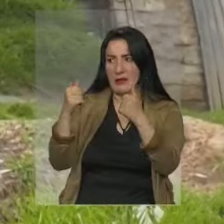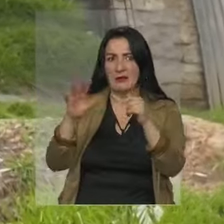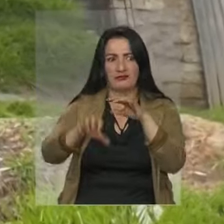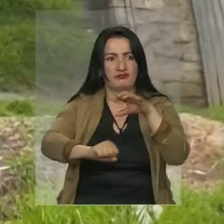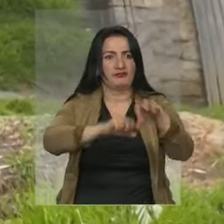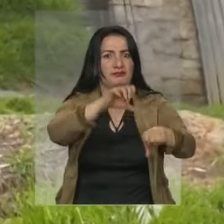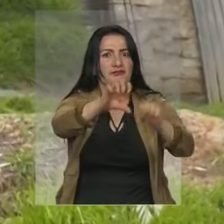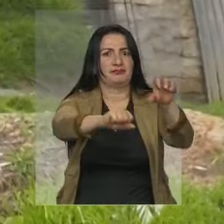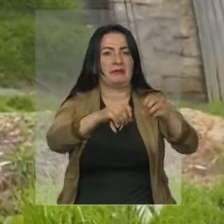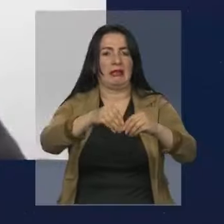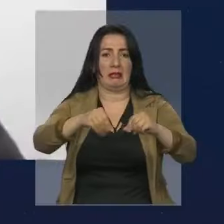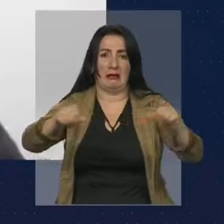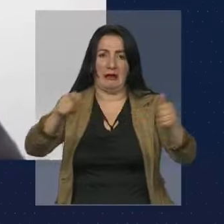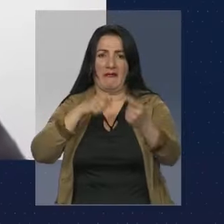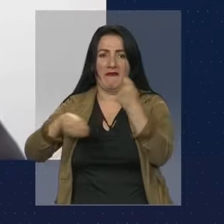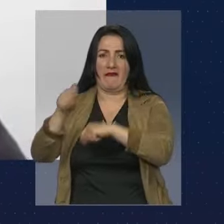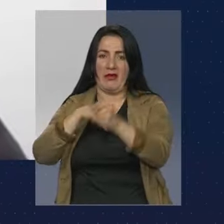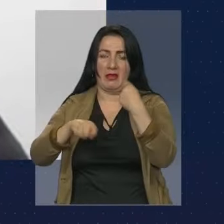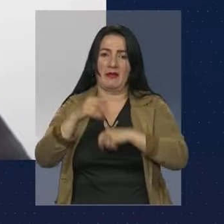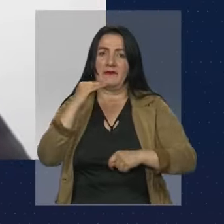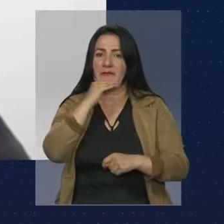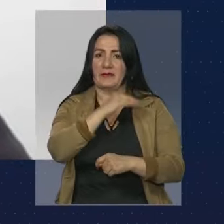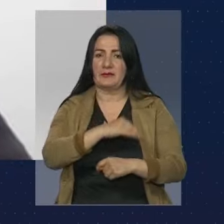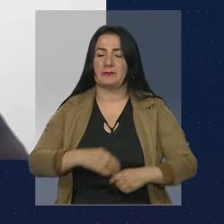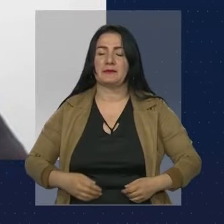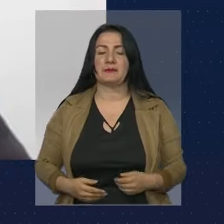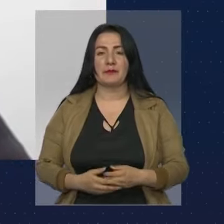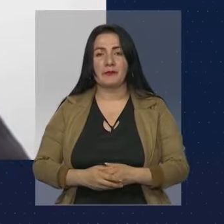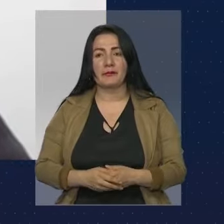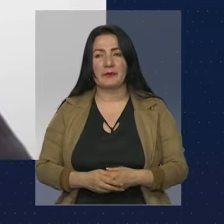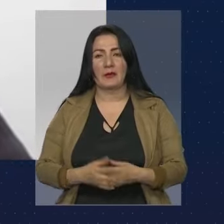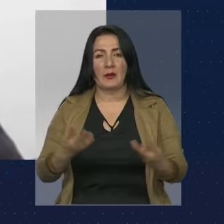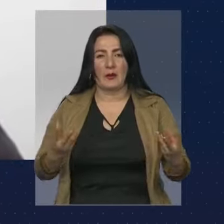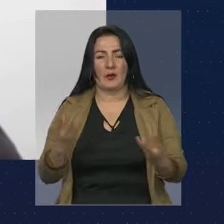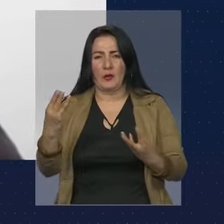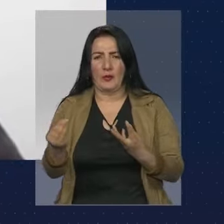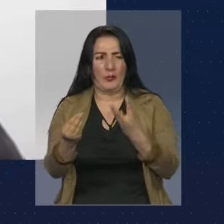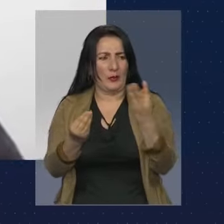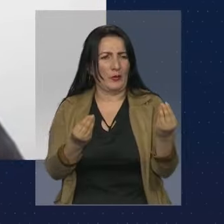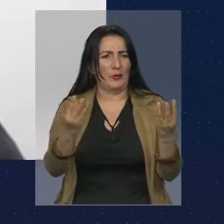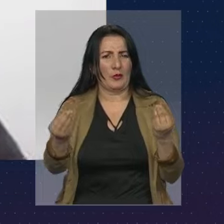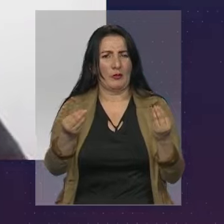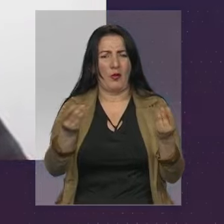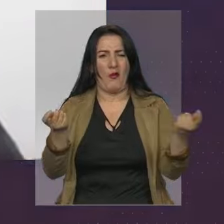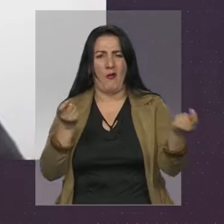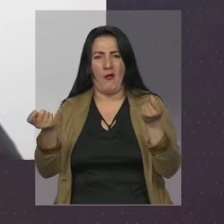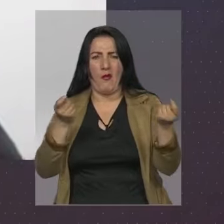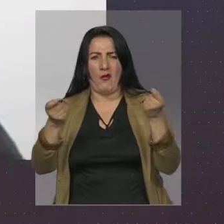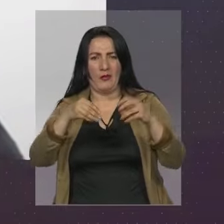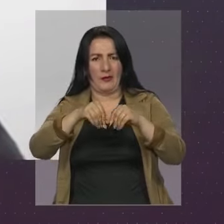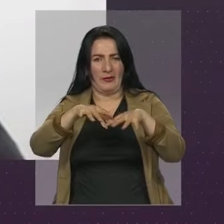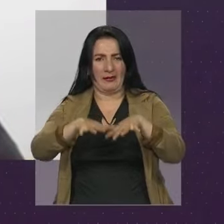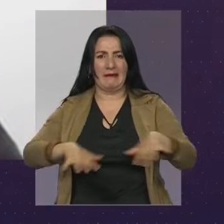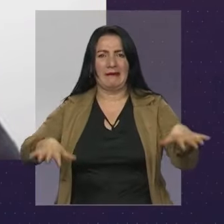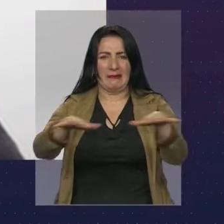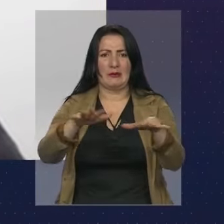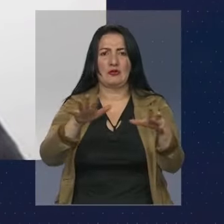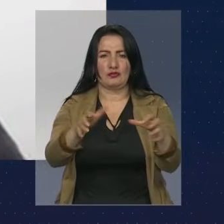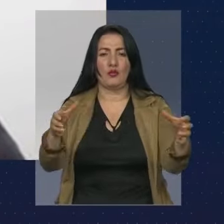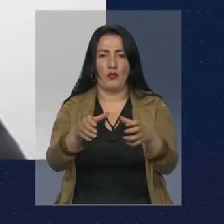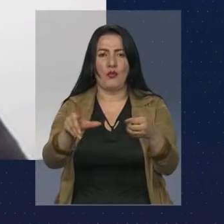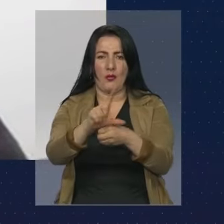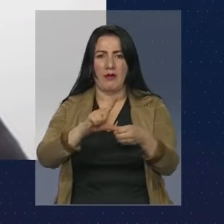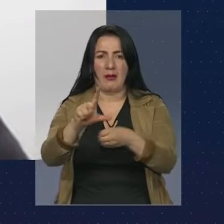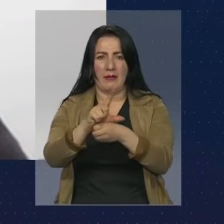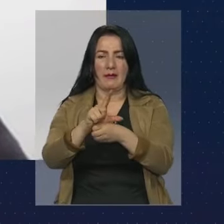invadir tierras. Ciertos grupos han logrado tener cierto control sobre los terrenos de la